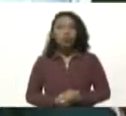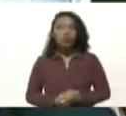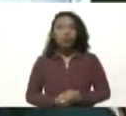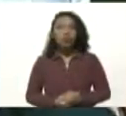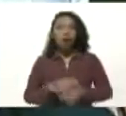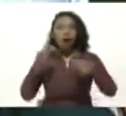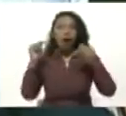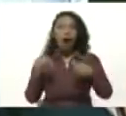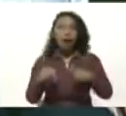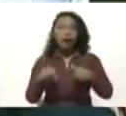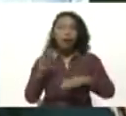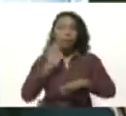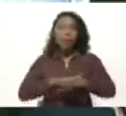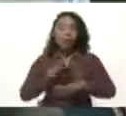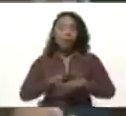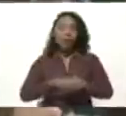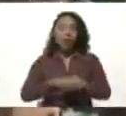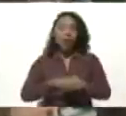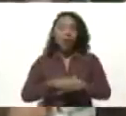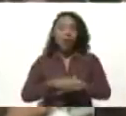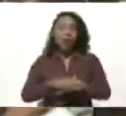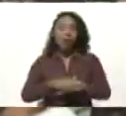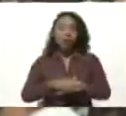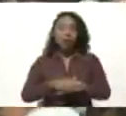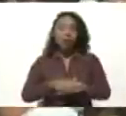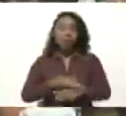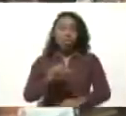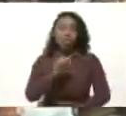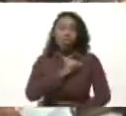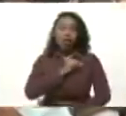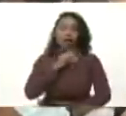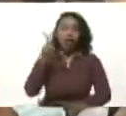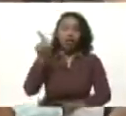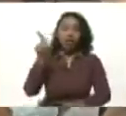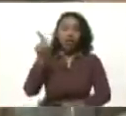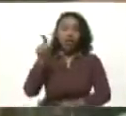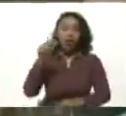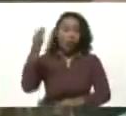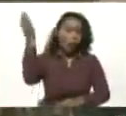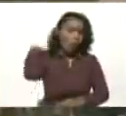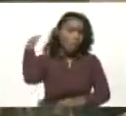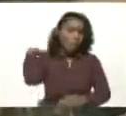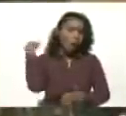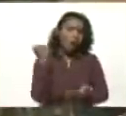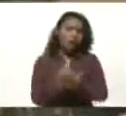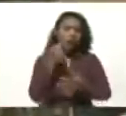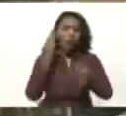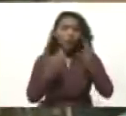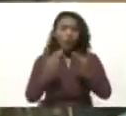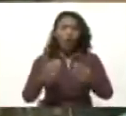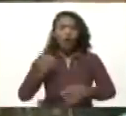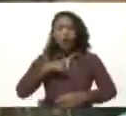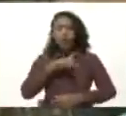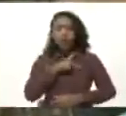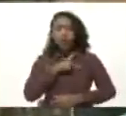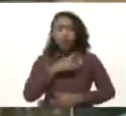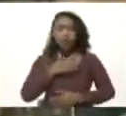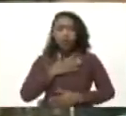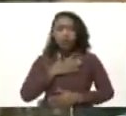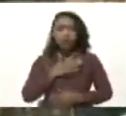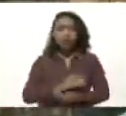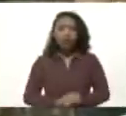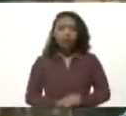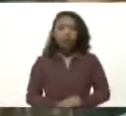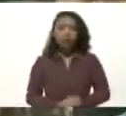Esto ocurrió cobardemente, a la espalda de los abogados y a de nosotros, a la espalda de nosotros.